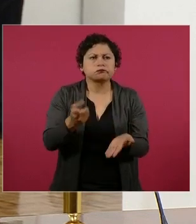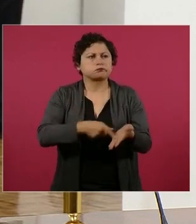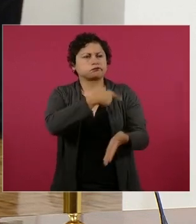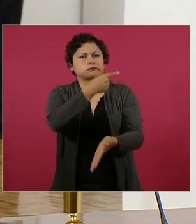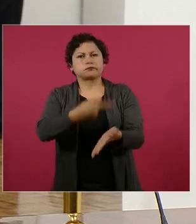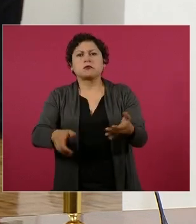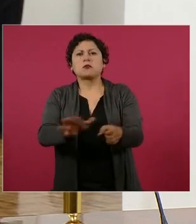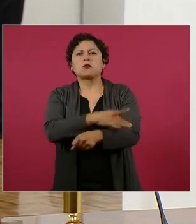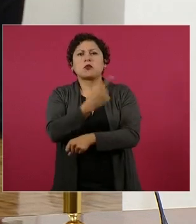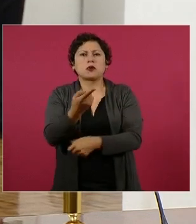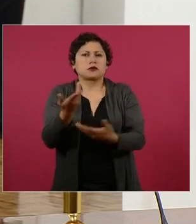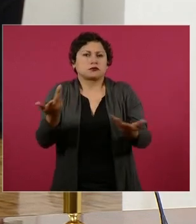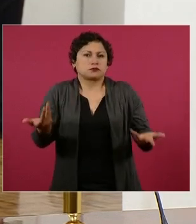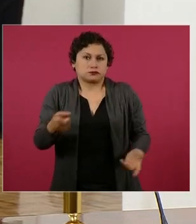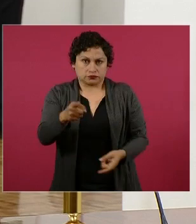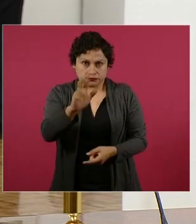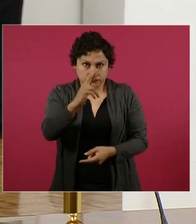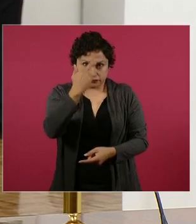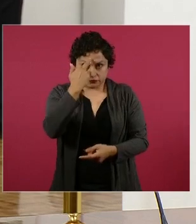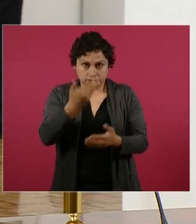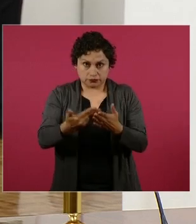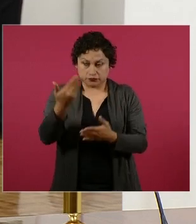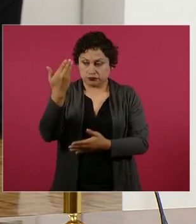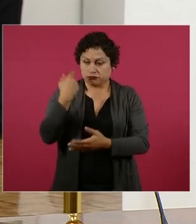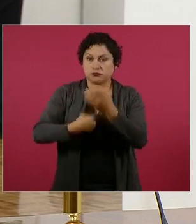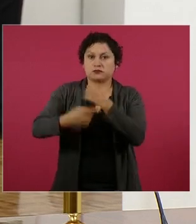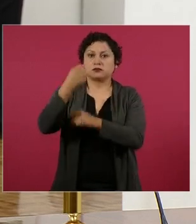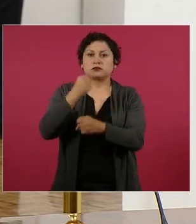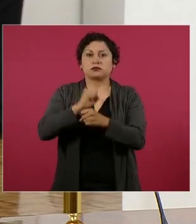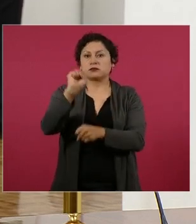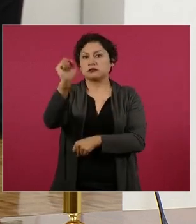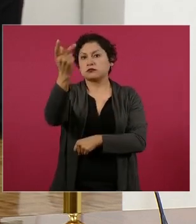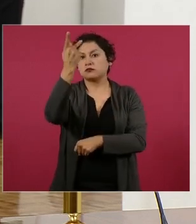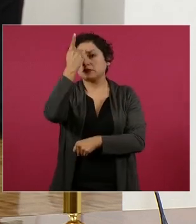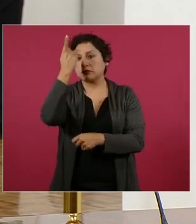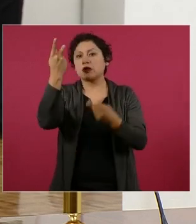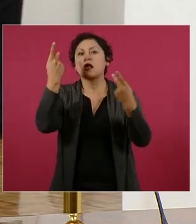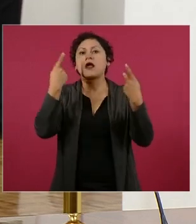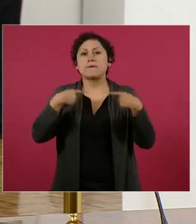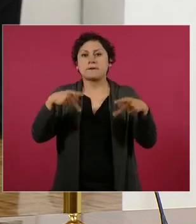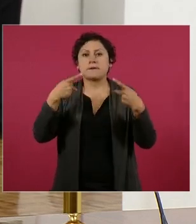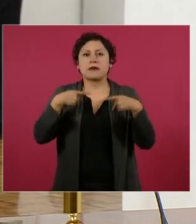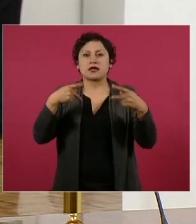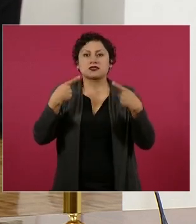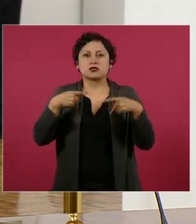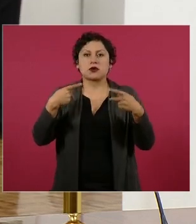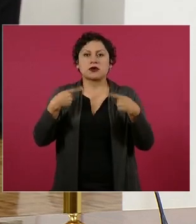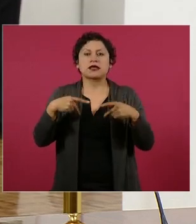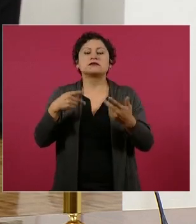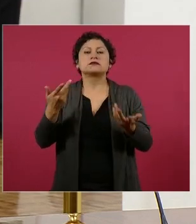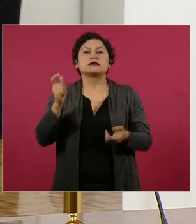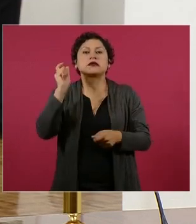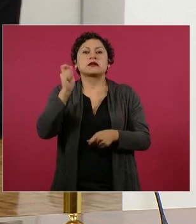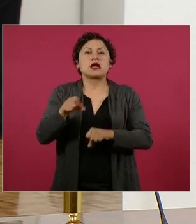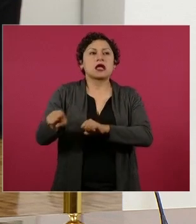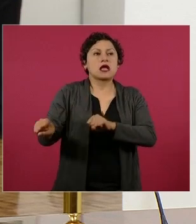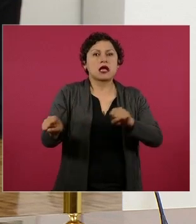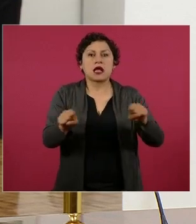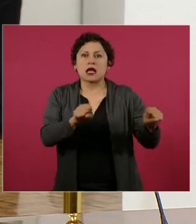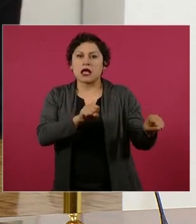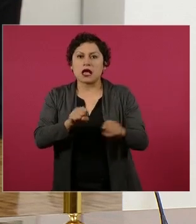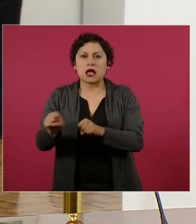recordar, hubo un temblor en San Luis Potosí hace casi un año, la gente en vez de salir a la calle se puso en la marquesina, con el riesgo de que le cayera el edificio